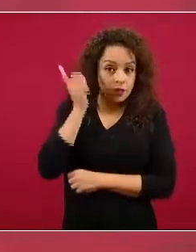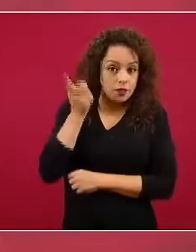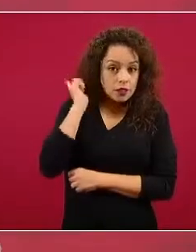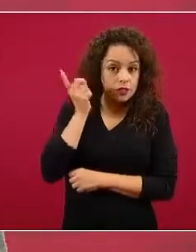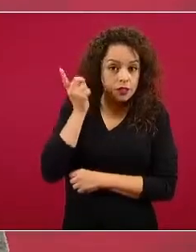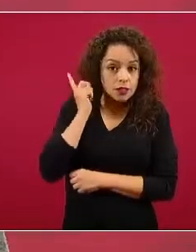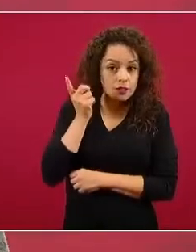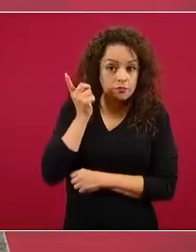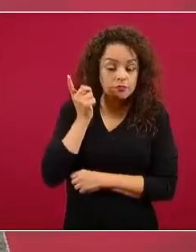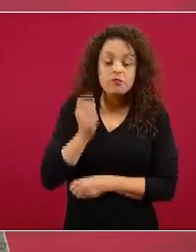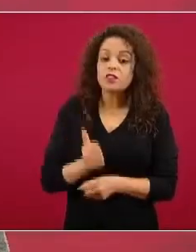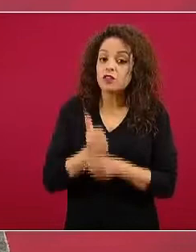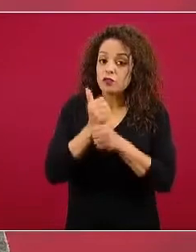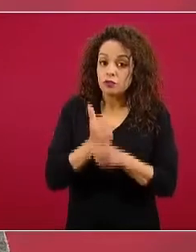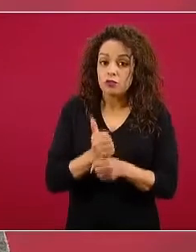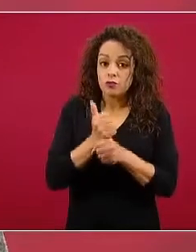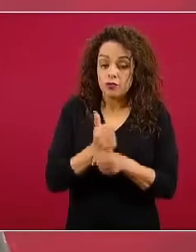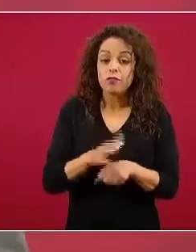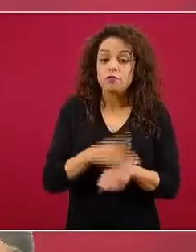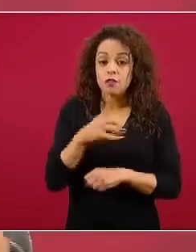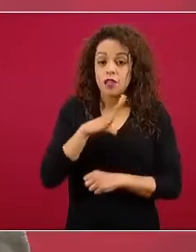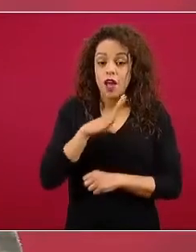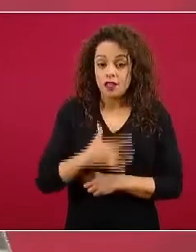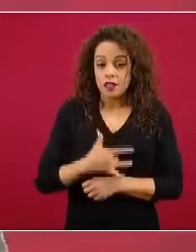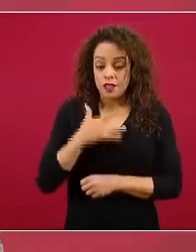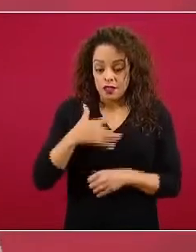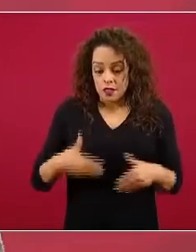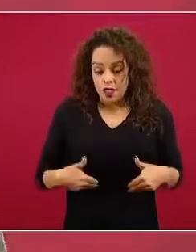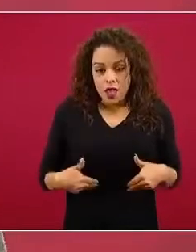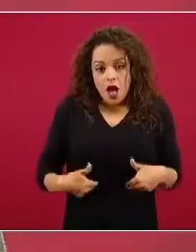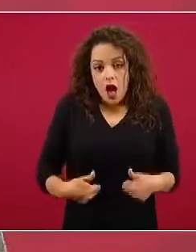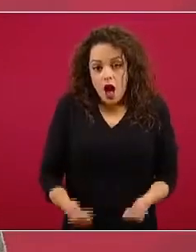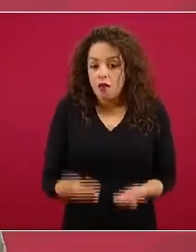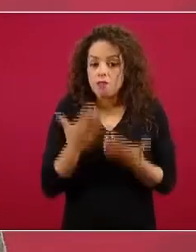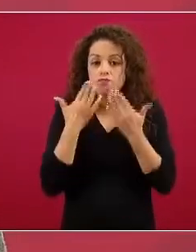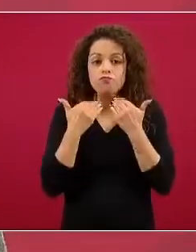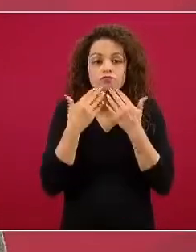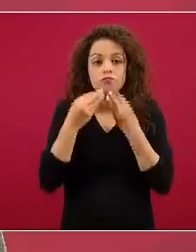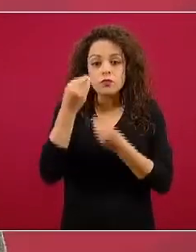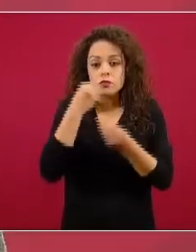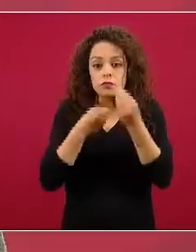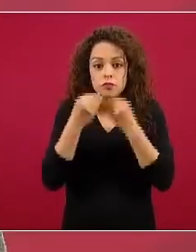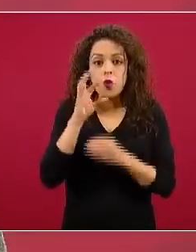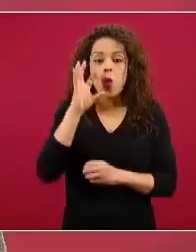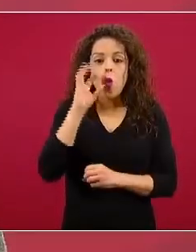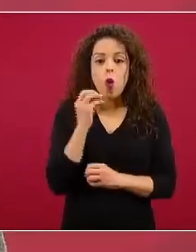padecieron hambre o llegaron a situaciones de desesperación social